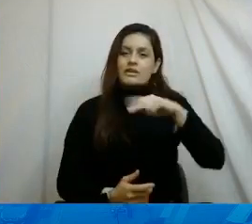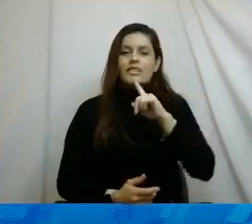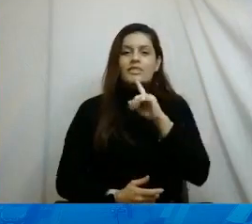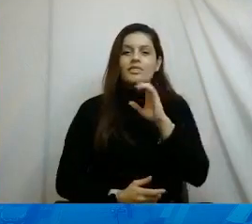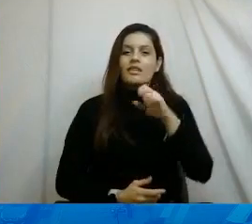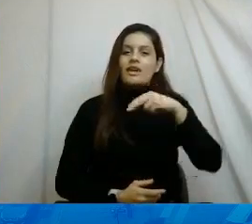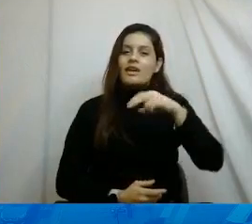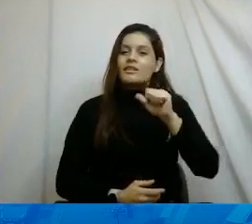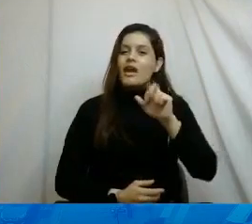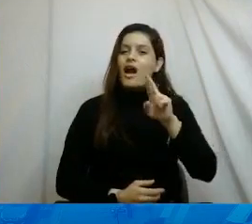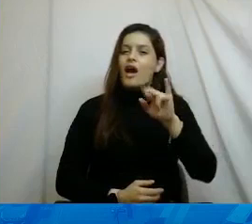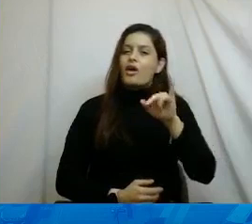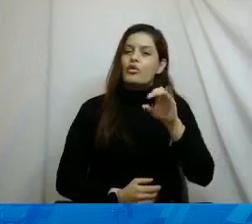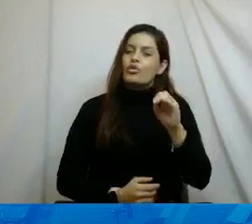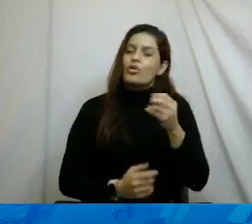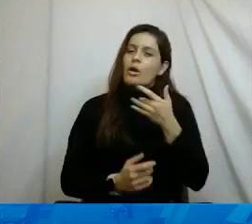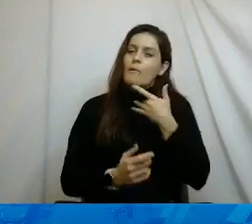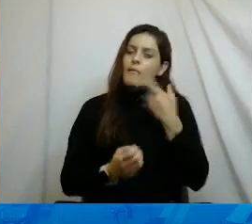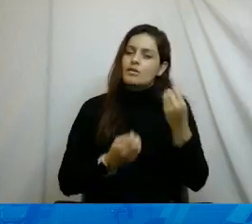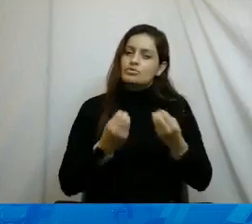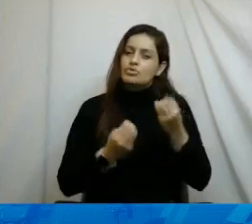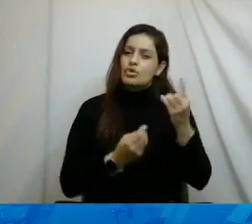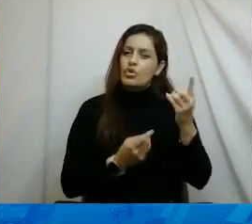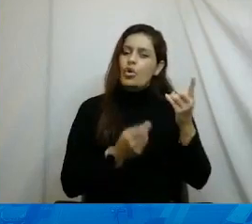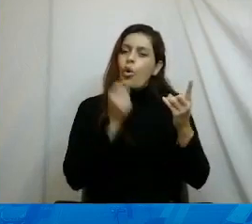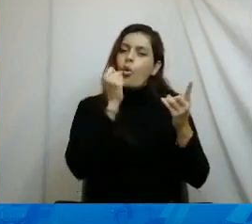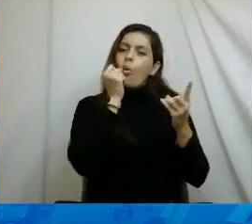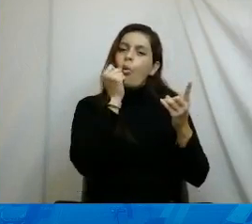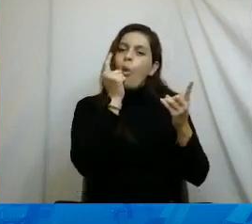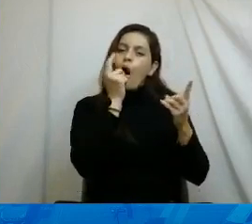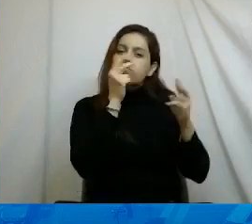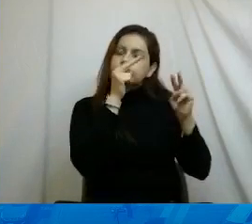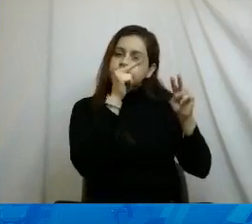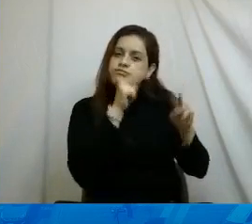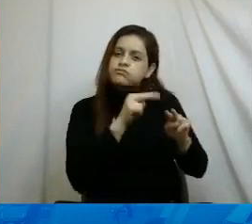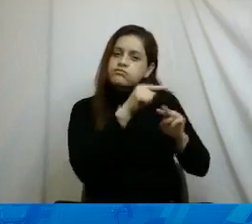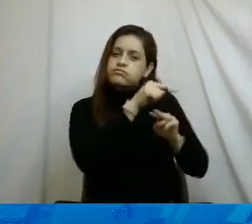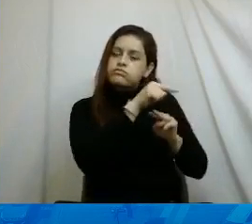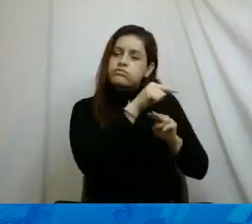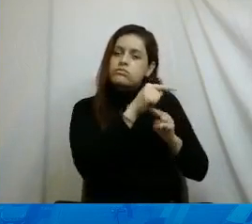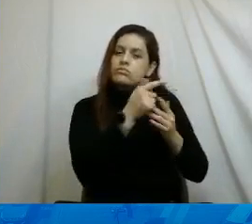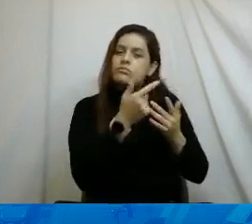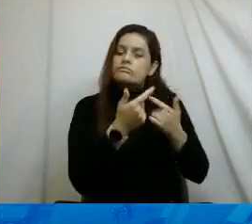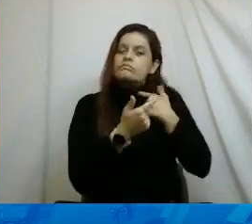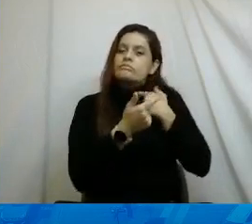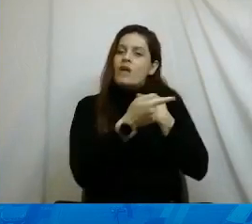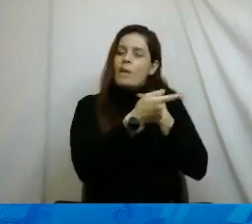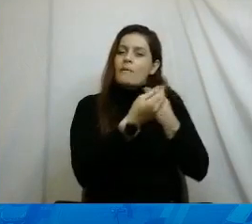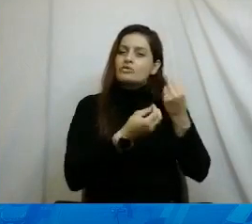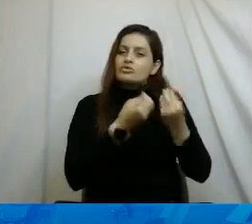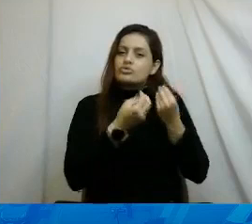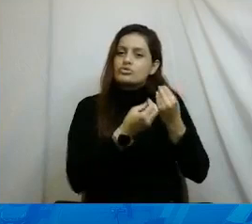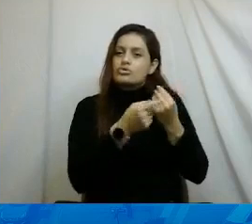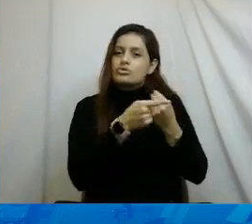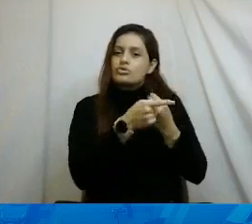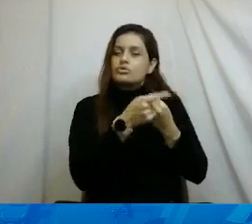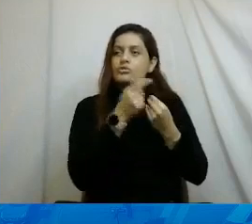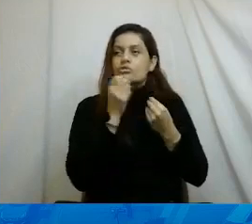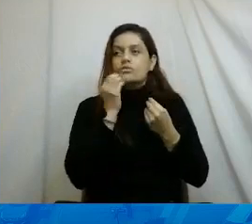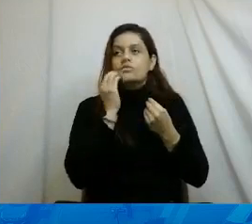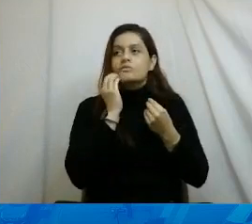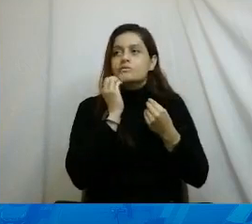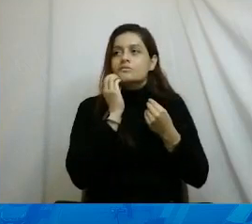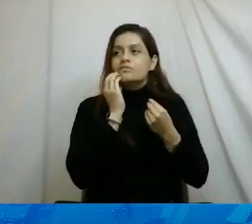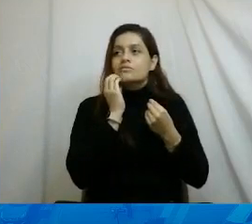Saber cuál es el seguimiento que se está haciendo al plan municipal que hablamos hace algunos meses atrás respecto para anteponernos a esta situación que